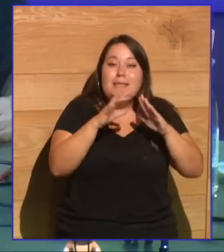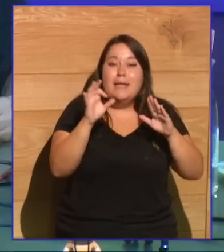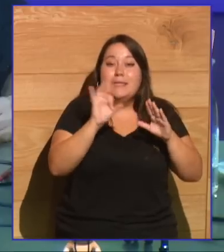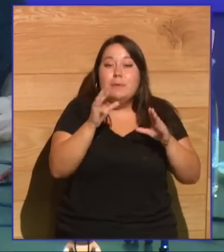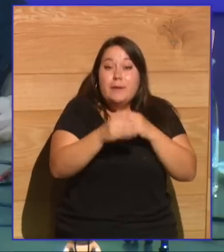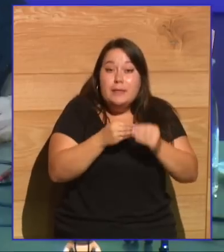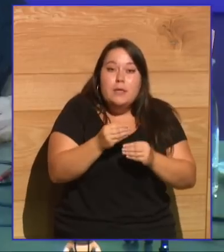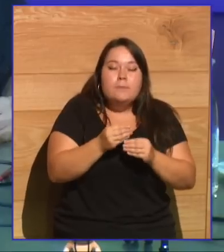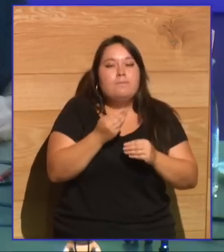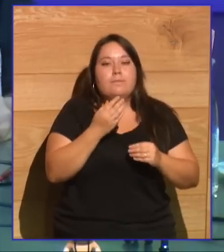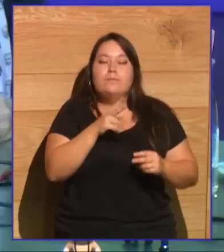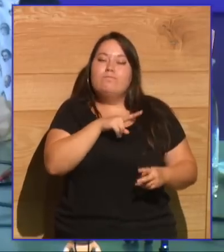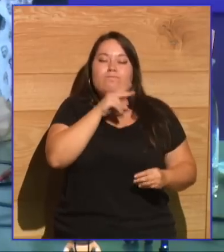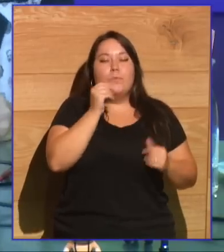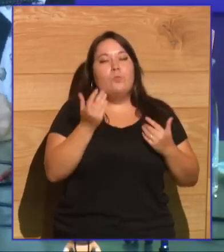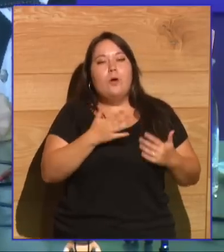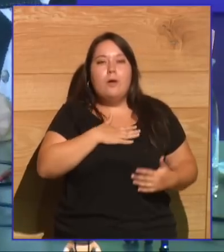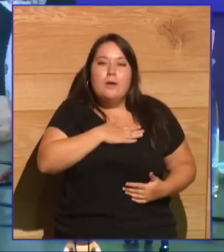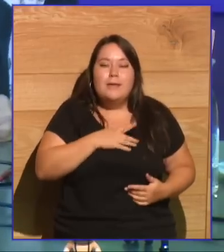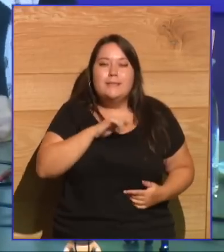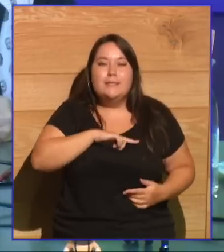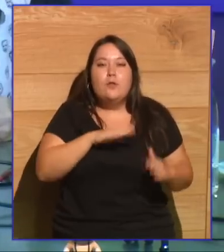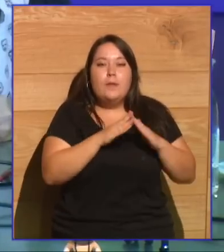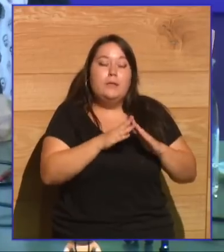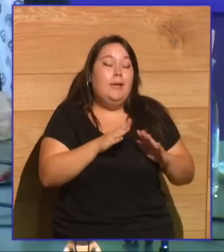o sea creo que